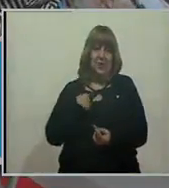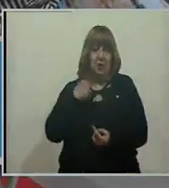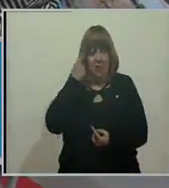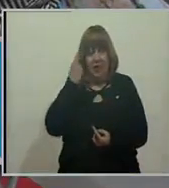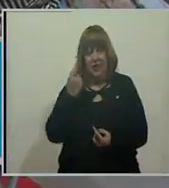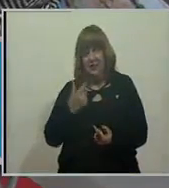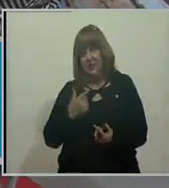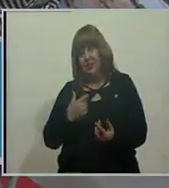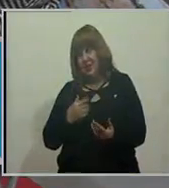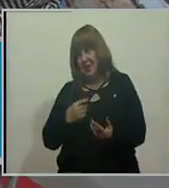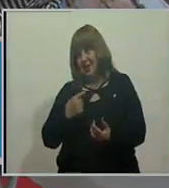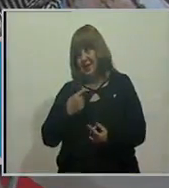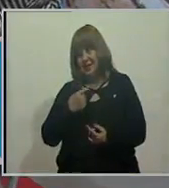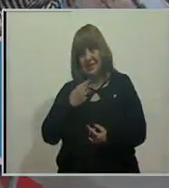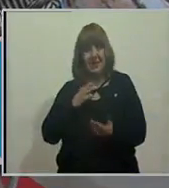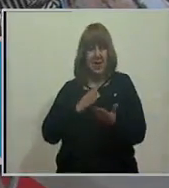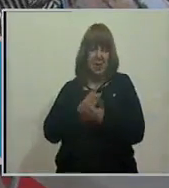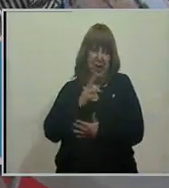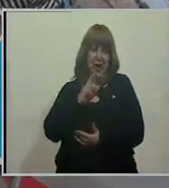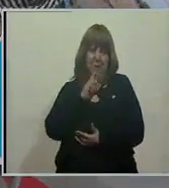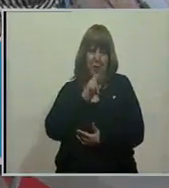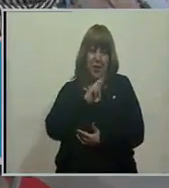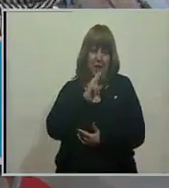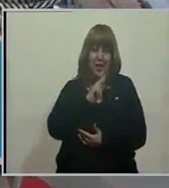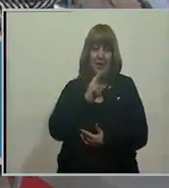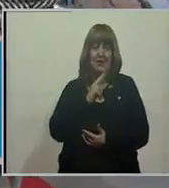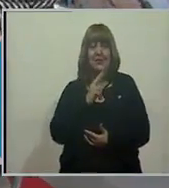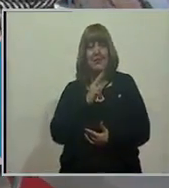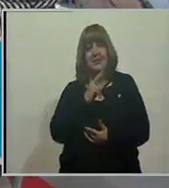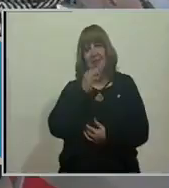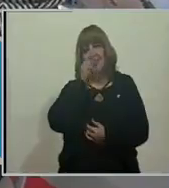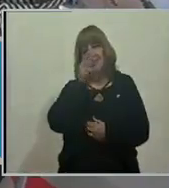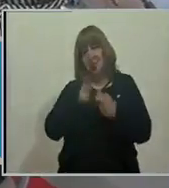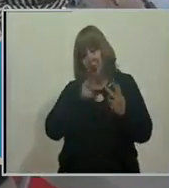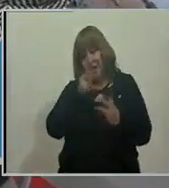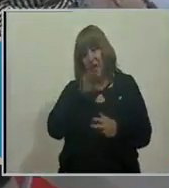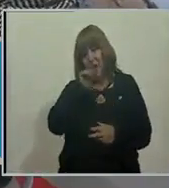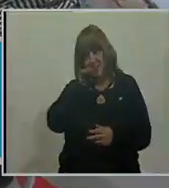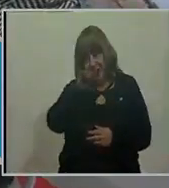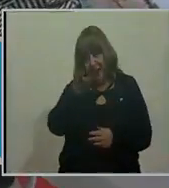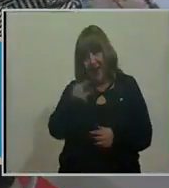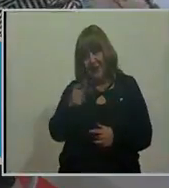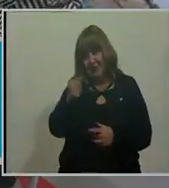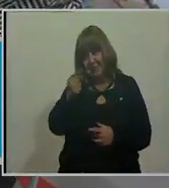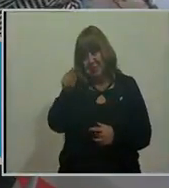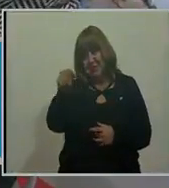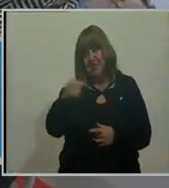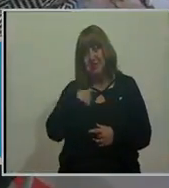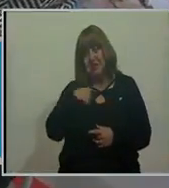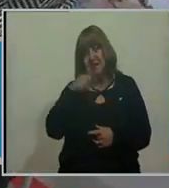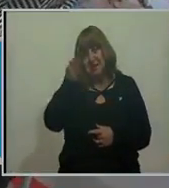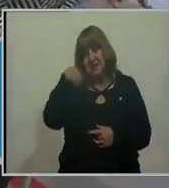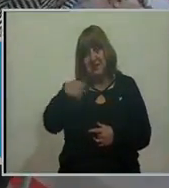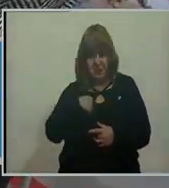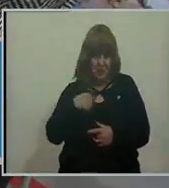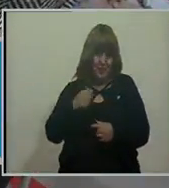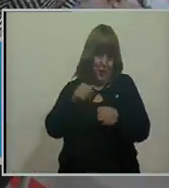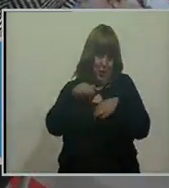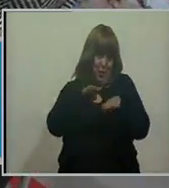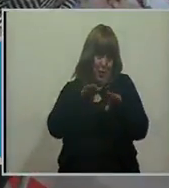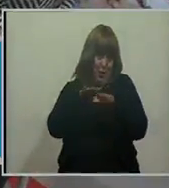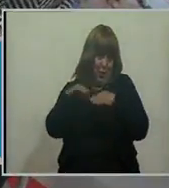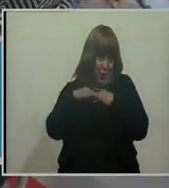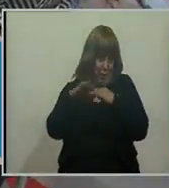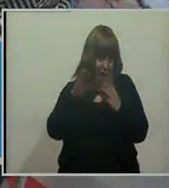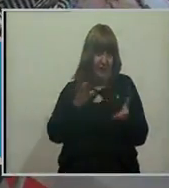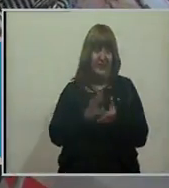otro momento con alguna u otra te vas a sentir identificada. Clau, uno de tus mensajes, y el fundamental te diría, tiene que ver con el amor, ¿no? Esto